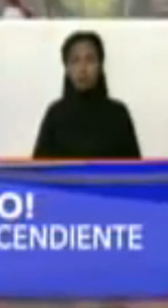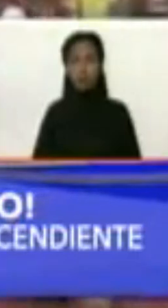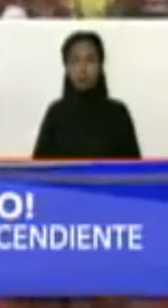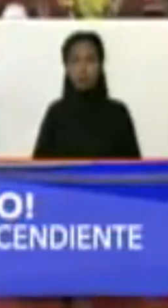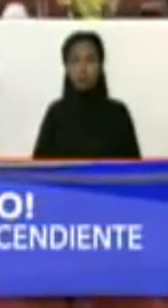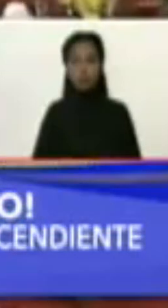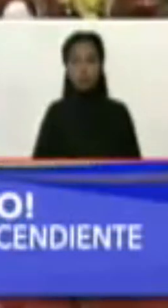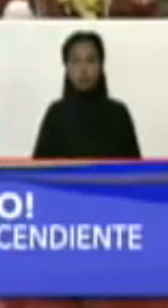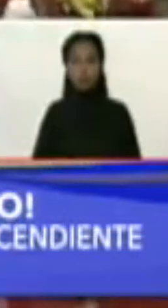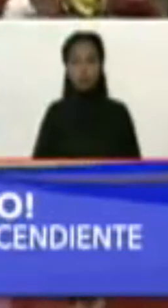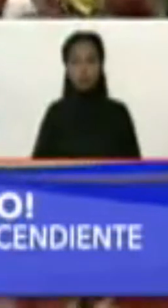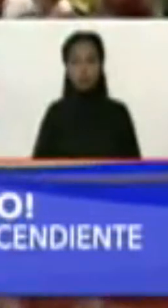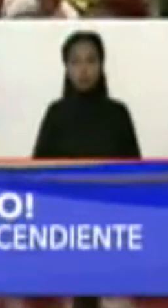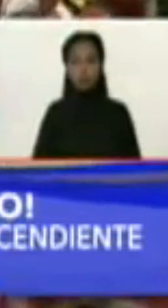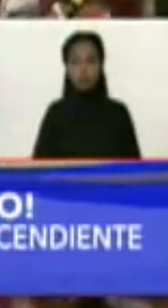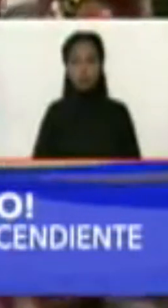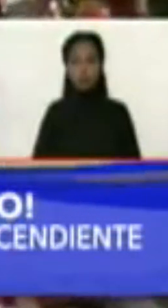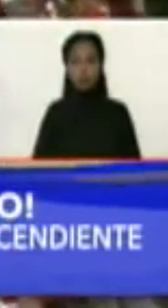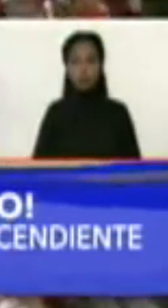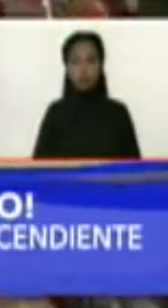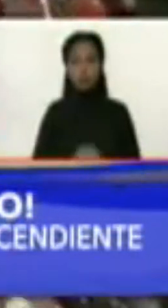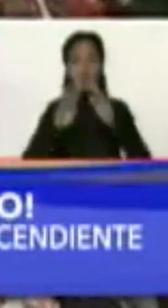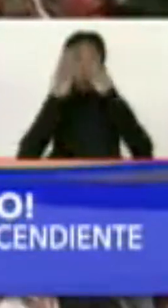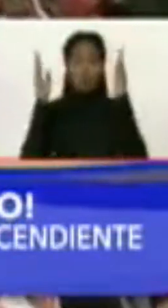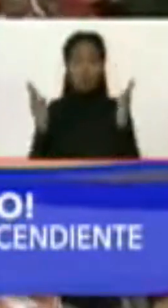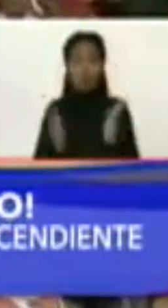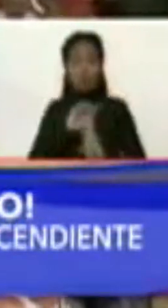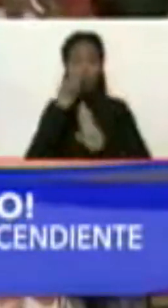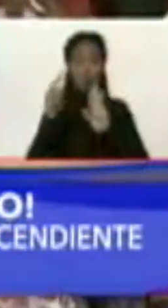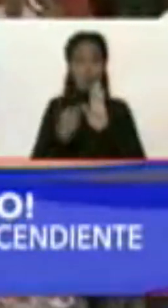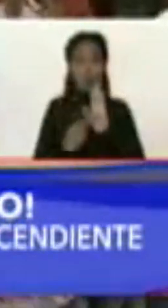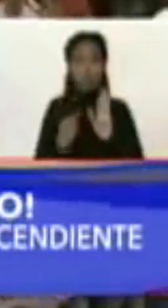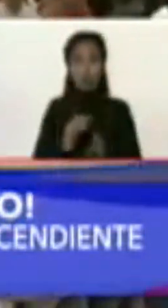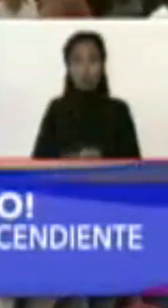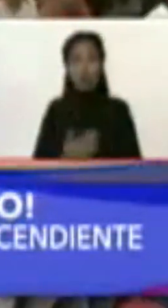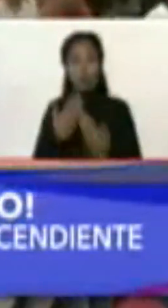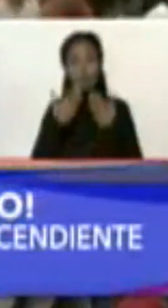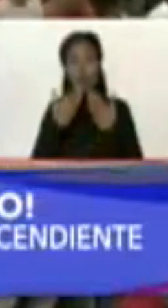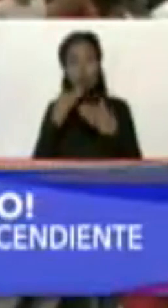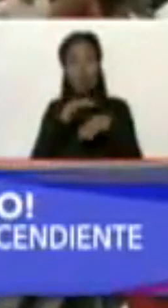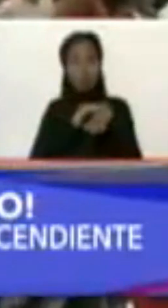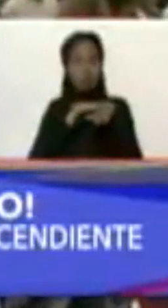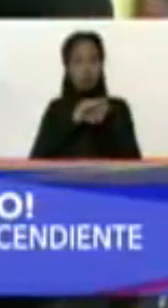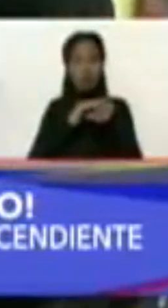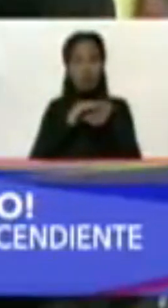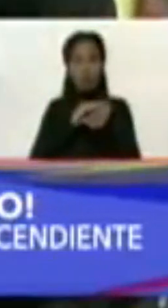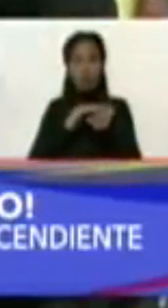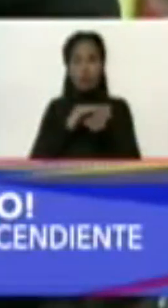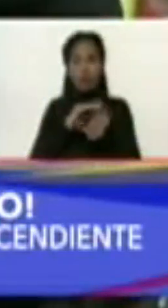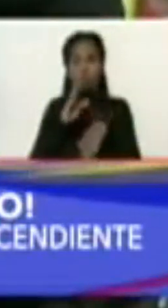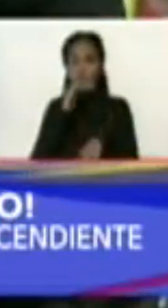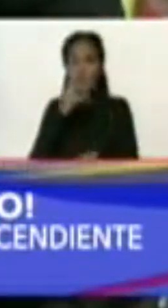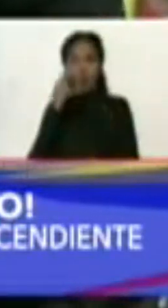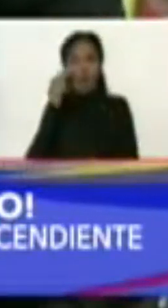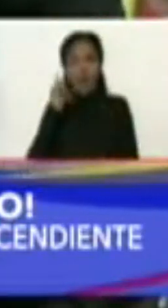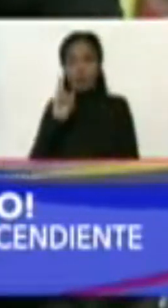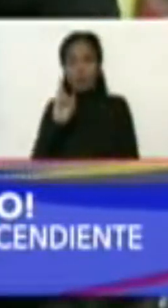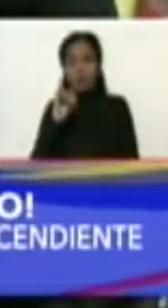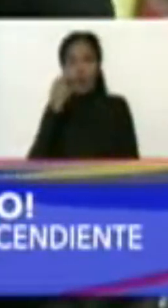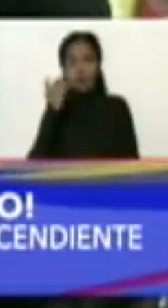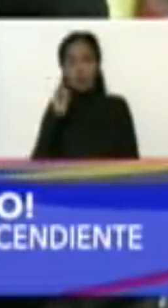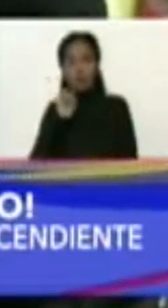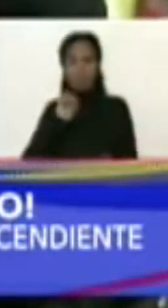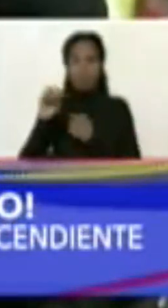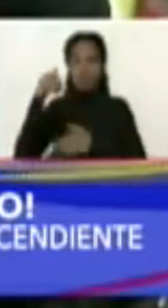Le monde entier. El mundo entero. Nous demandons pardon. Le pedimos disculpa, pero eso no es Haití. Haití no puede votar en